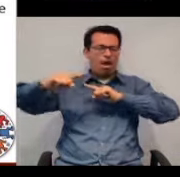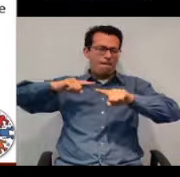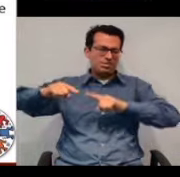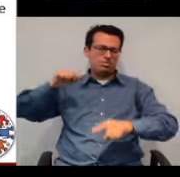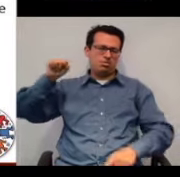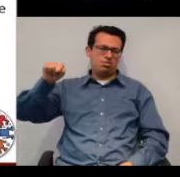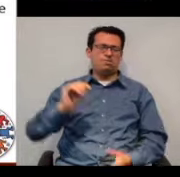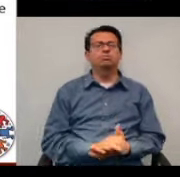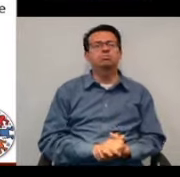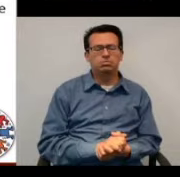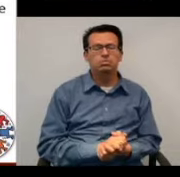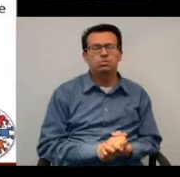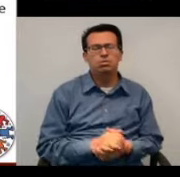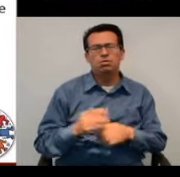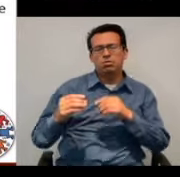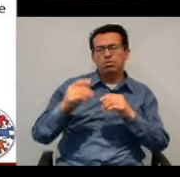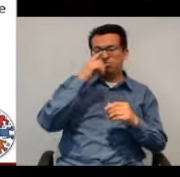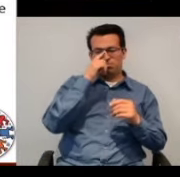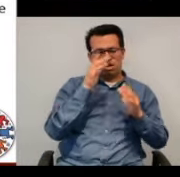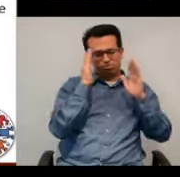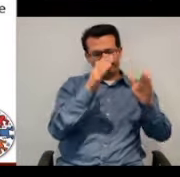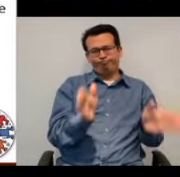debe estar contemplada por la educación inclusiva.